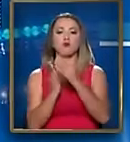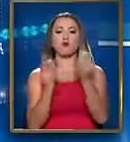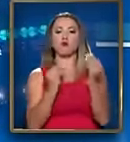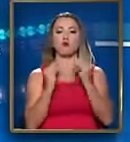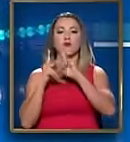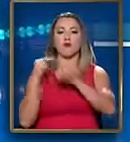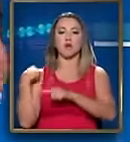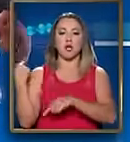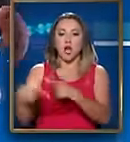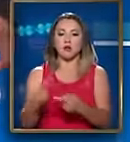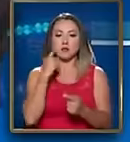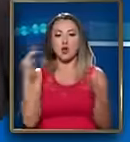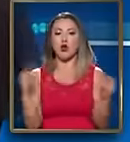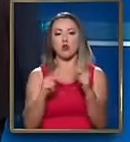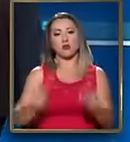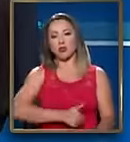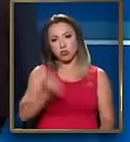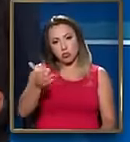weón?